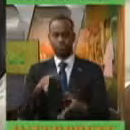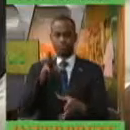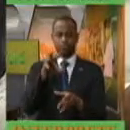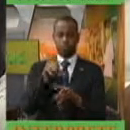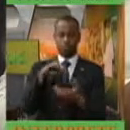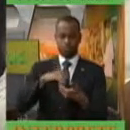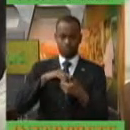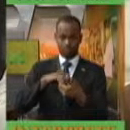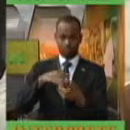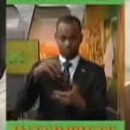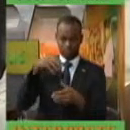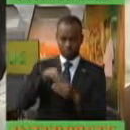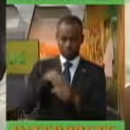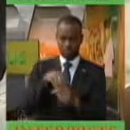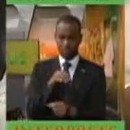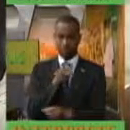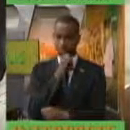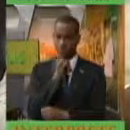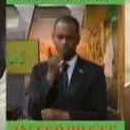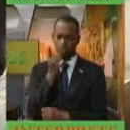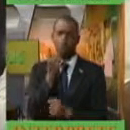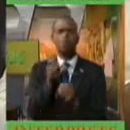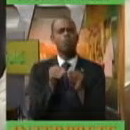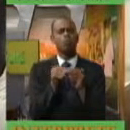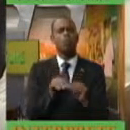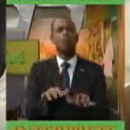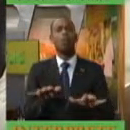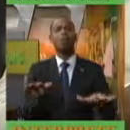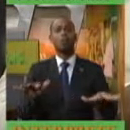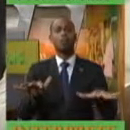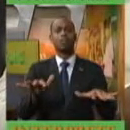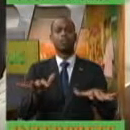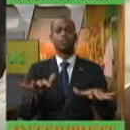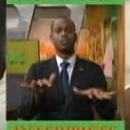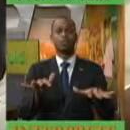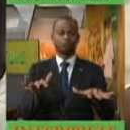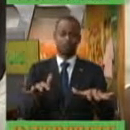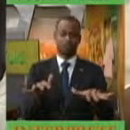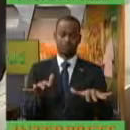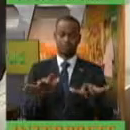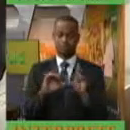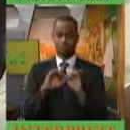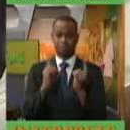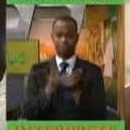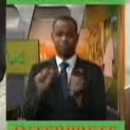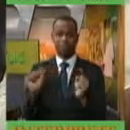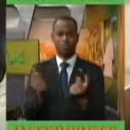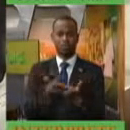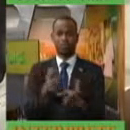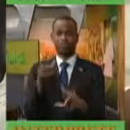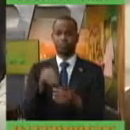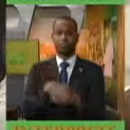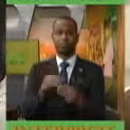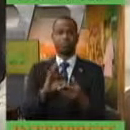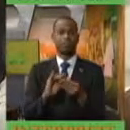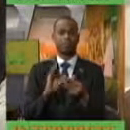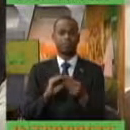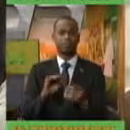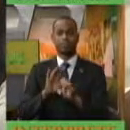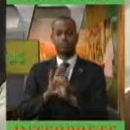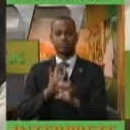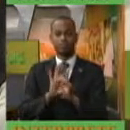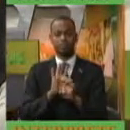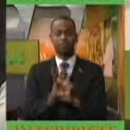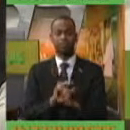de CONADI se ha estado desarrollando desde todos los departamentos. Te puedo enumerar,